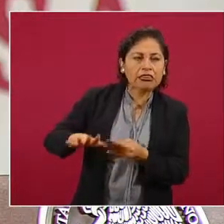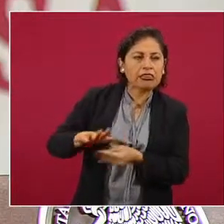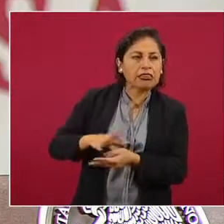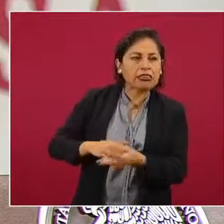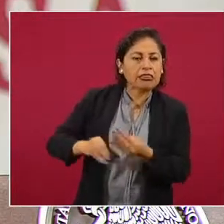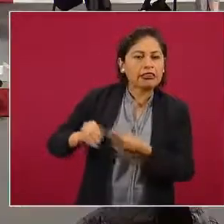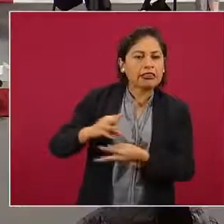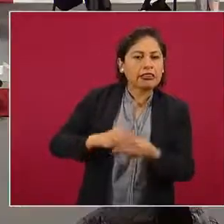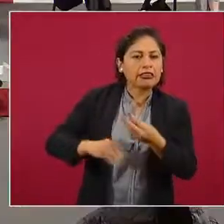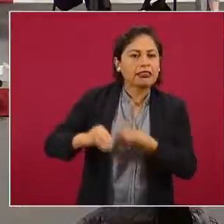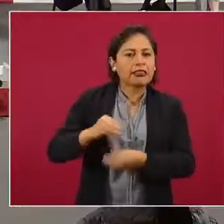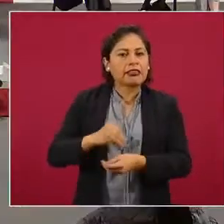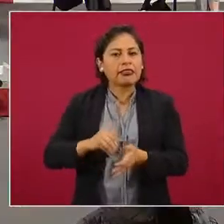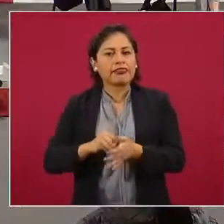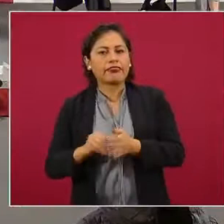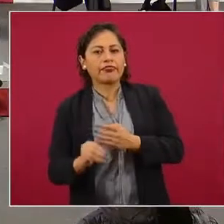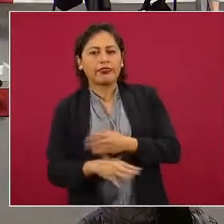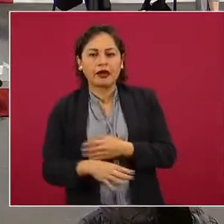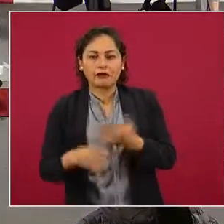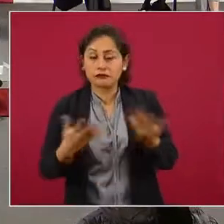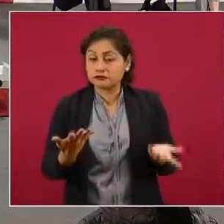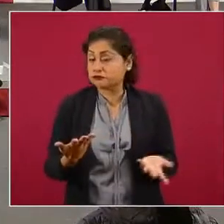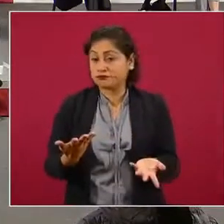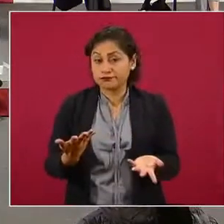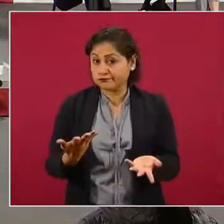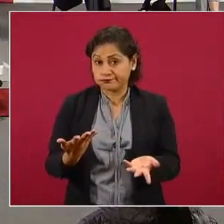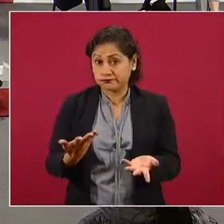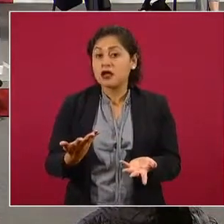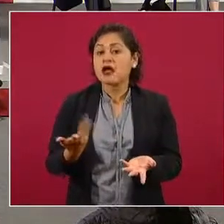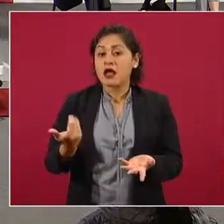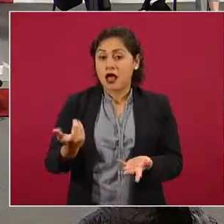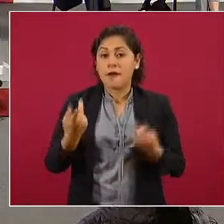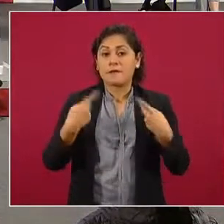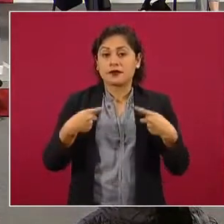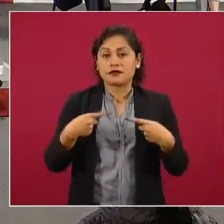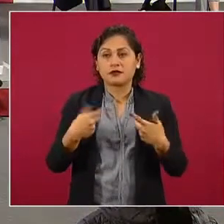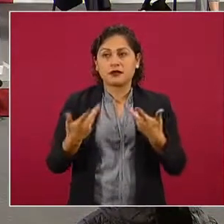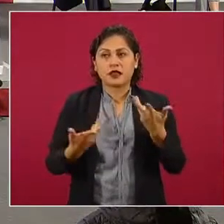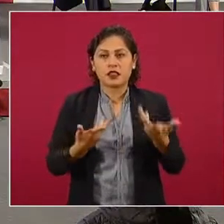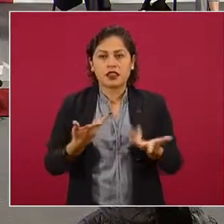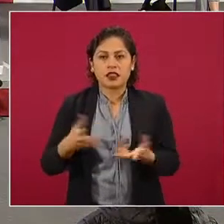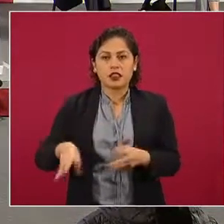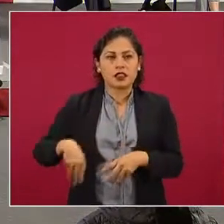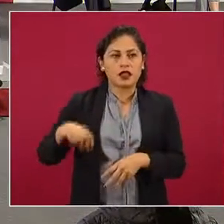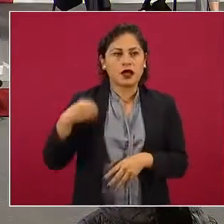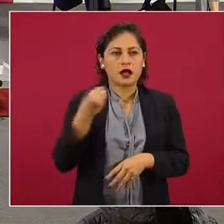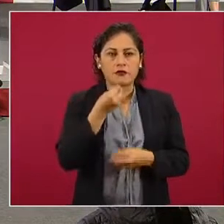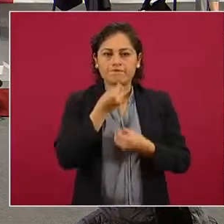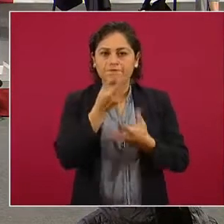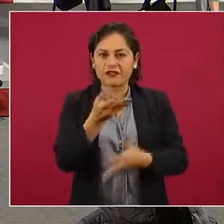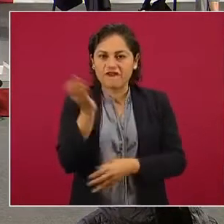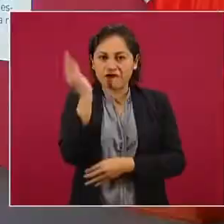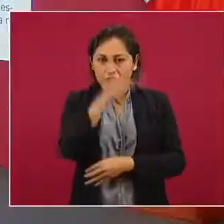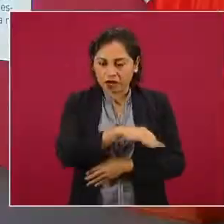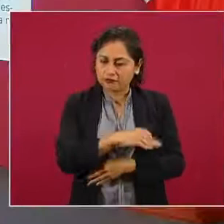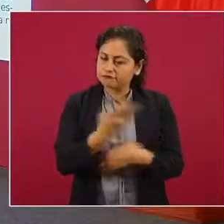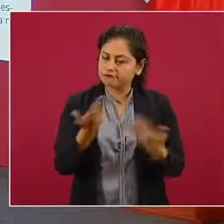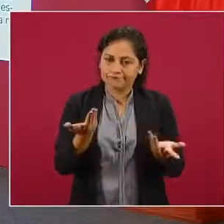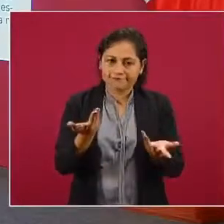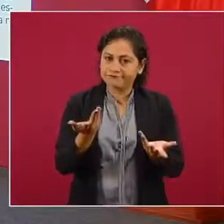aún sabiendo que lo que expone es parcial o totalmente falso. Esa conducta